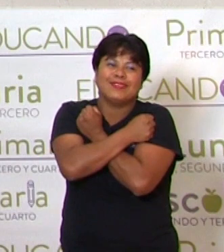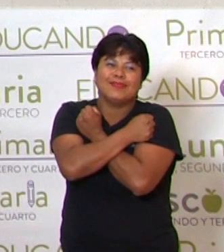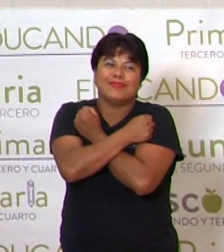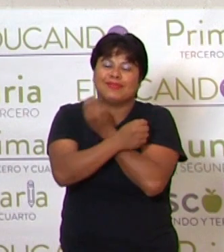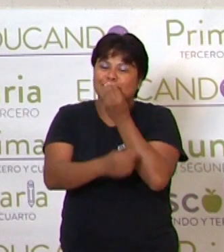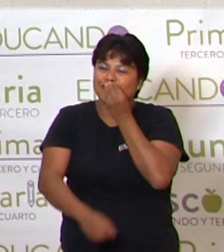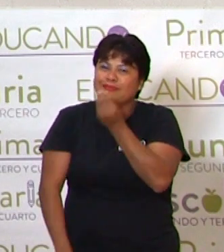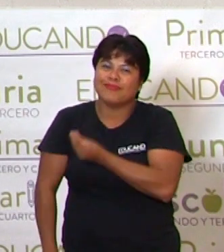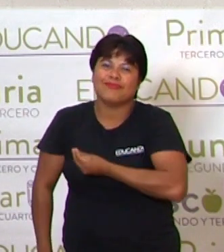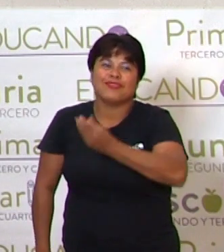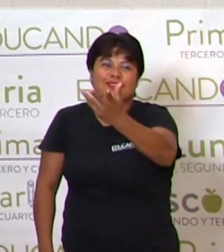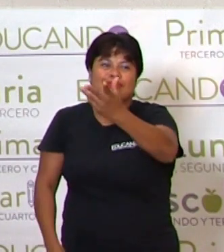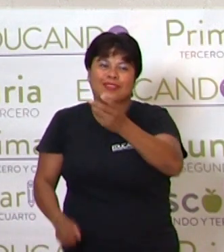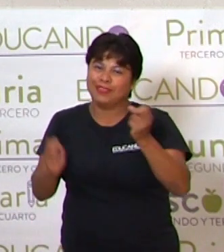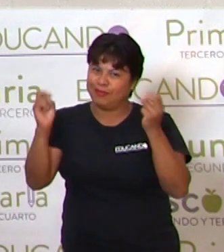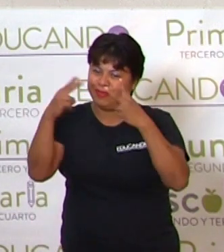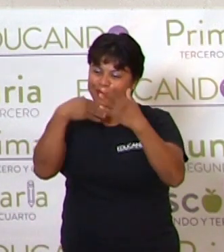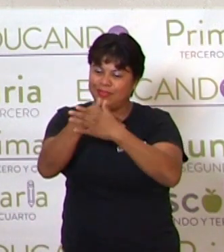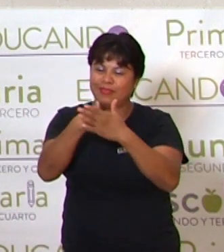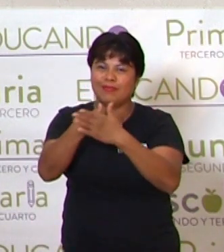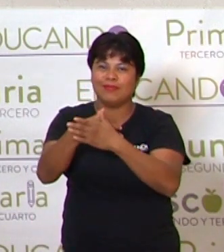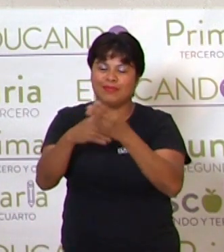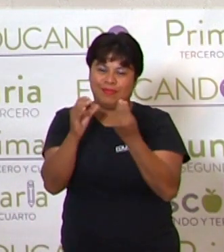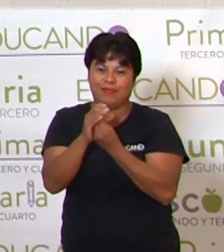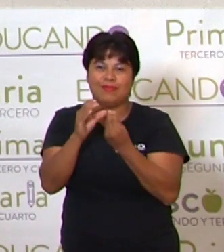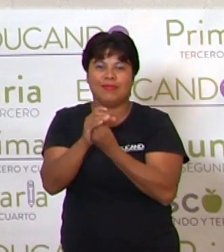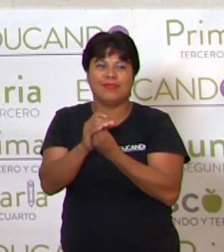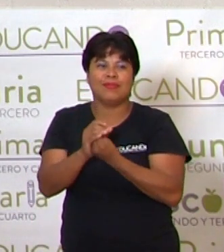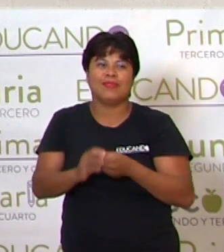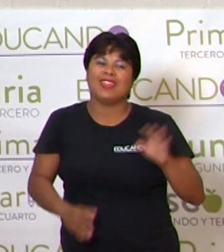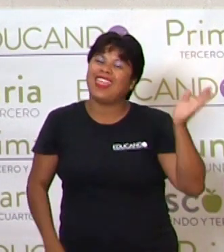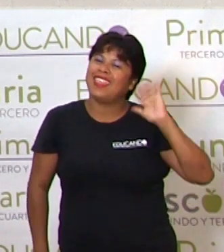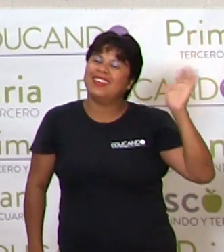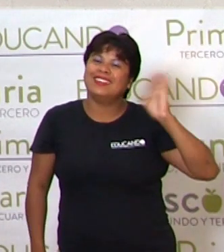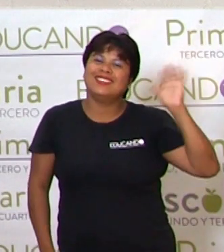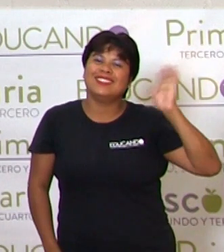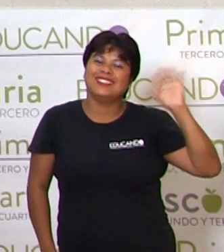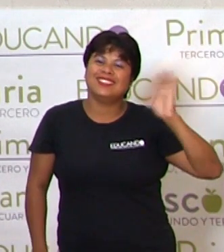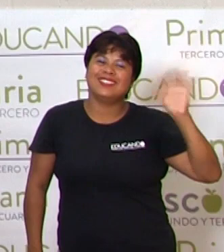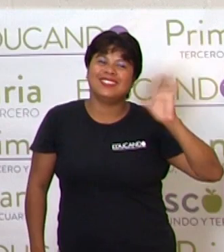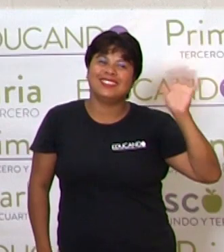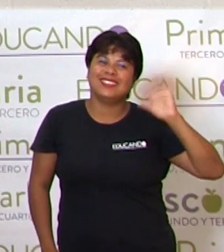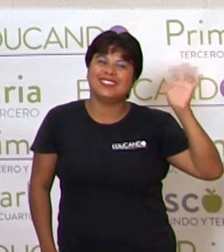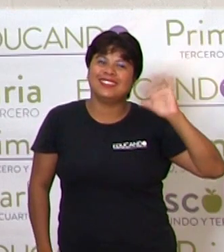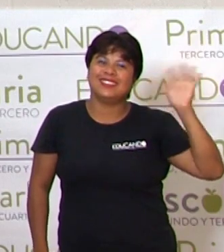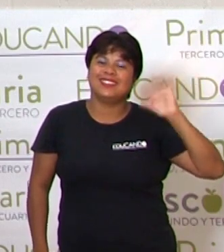un grandísimo beso y nos vemos en la próxima sesión. Adiós.